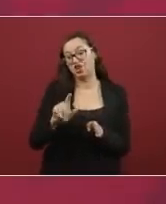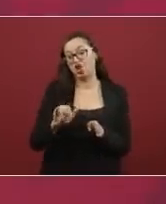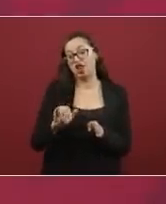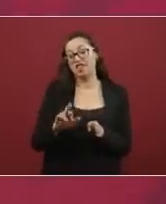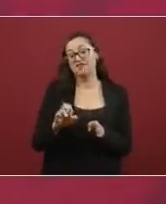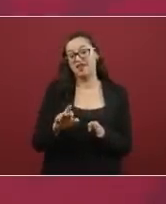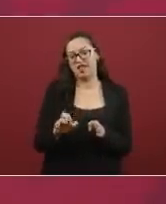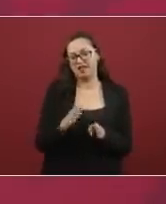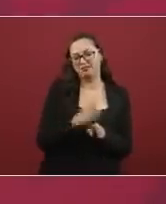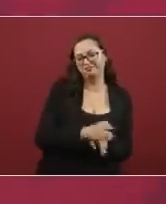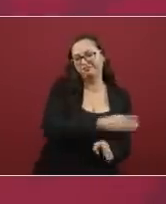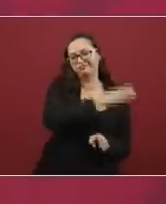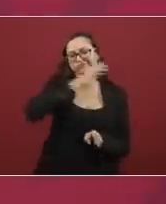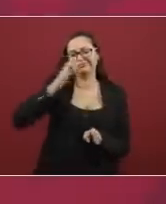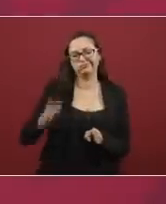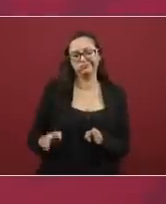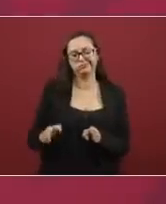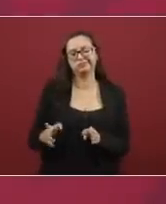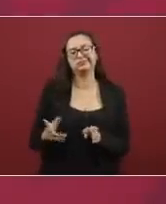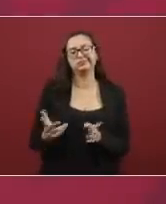postneoliberalismo,